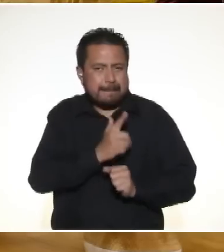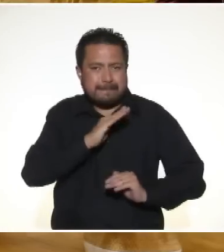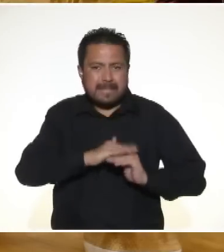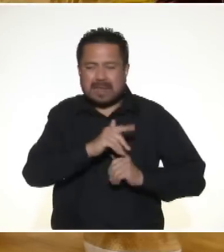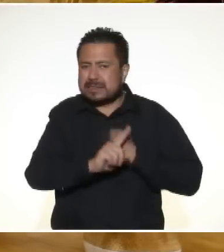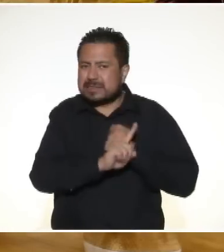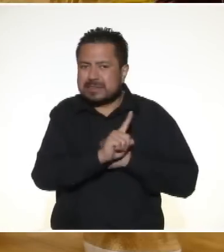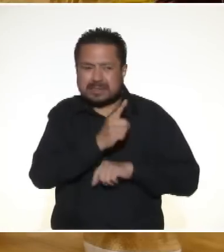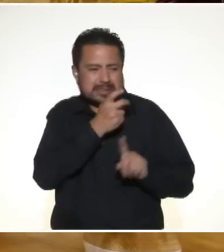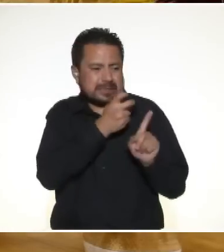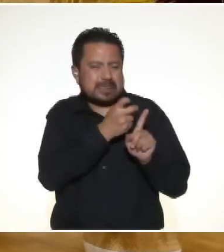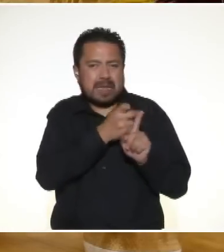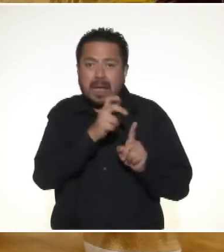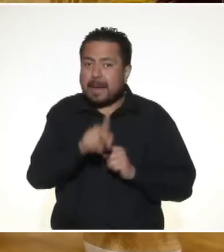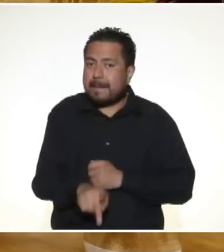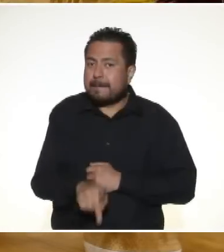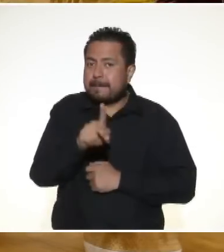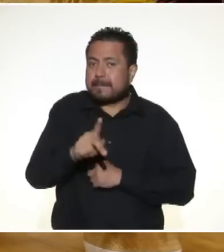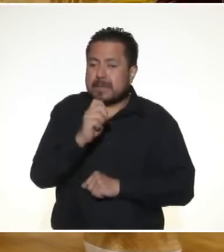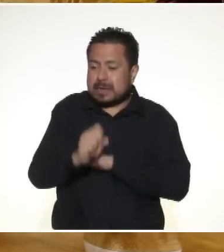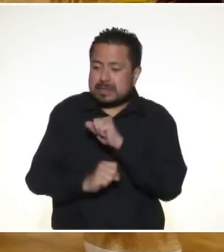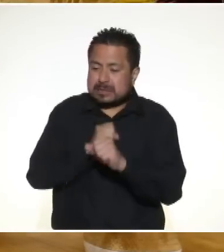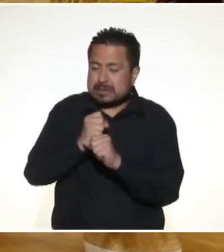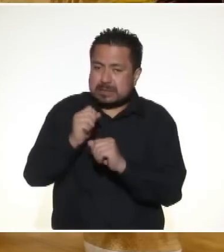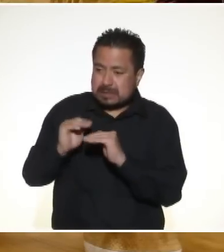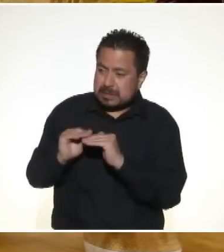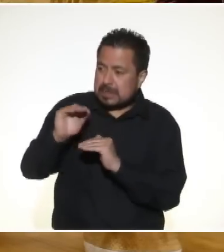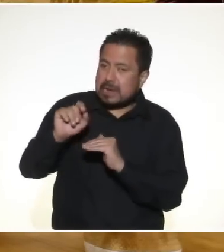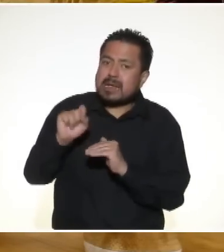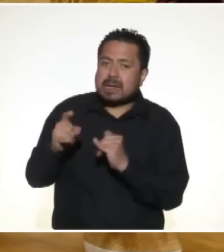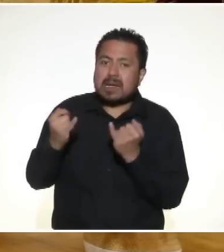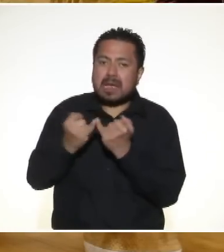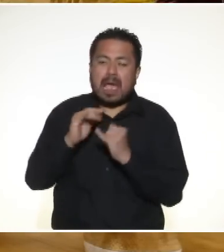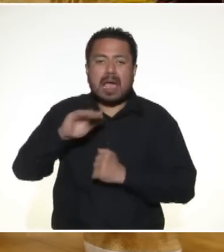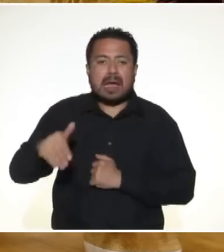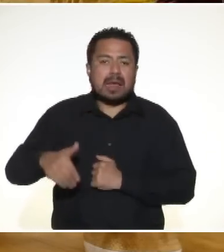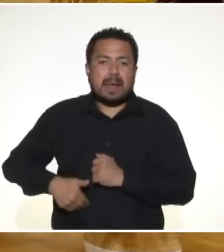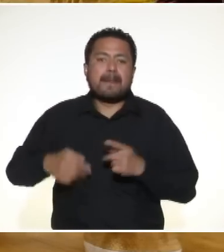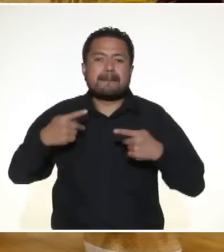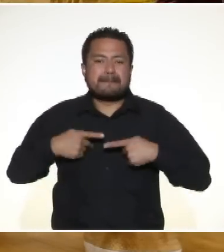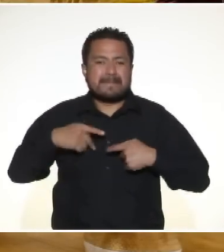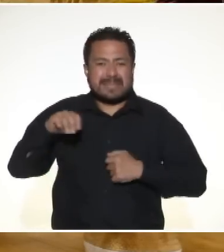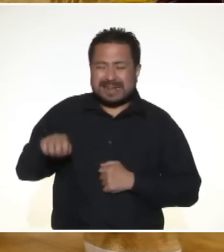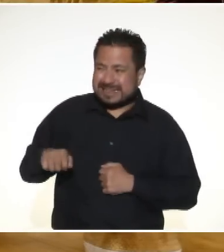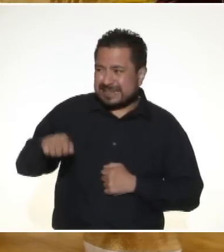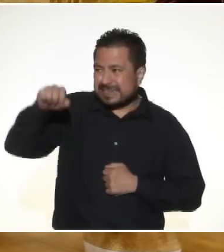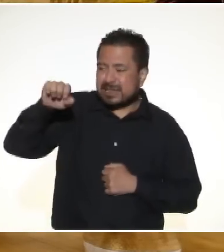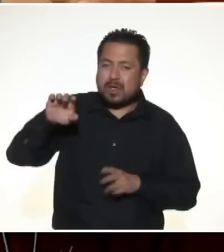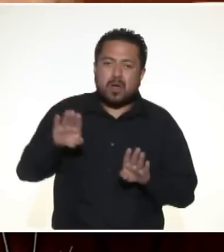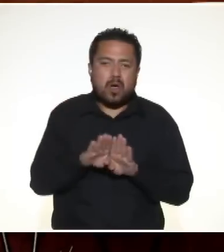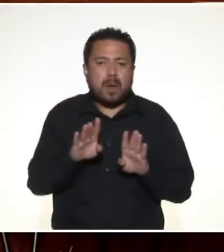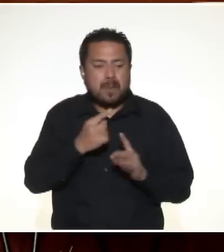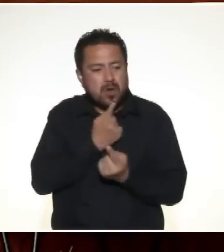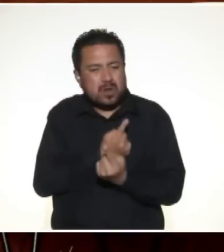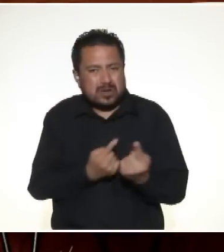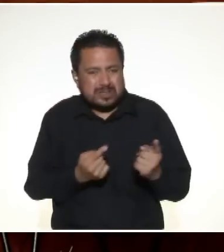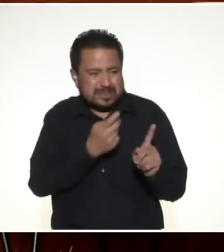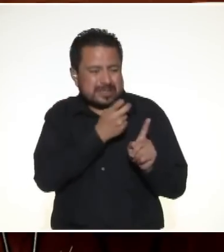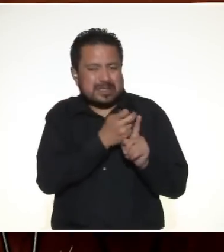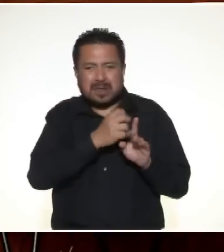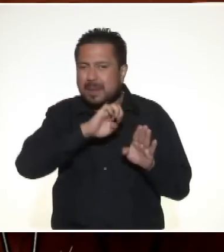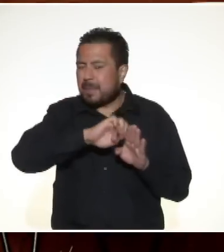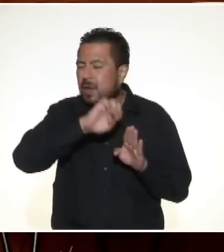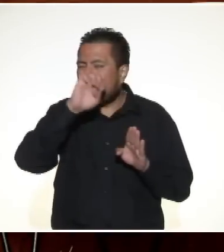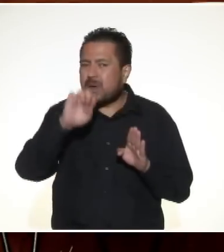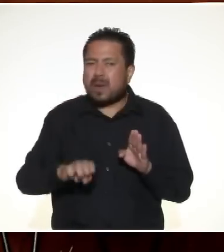por esto, pero los extremos de la edad también, en cuanto a accidentes, tanto el adulto mayor como los niños, por ejemplo, En el